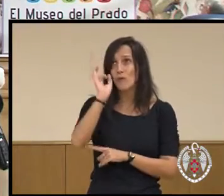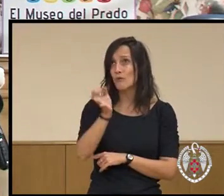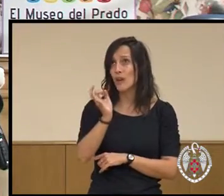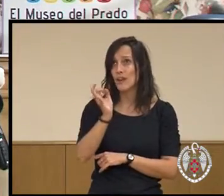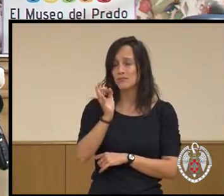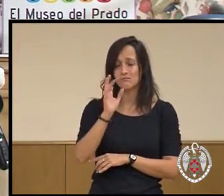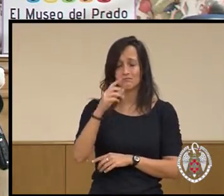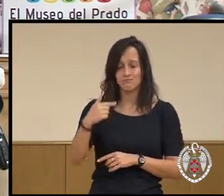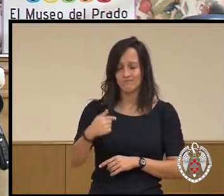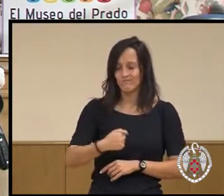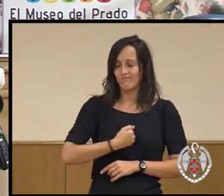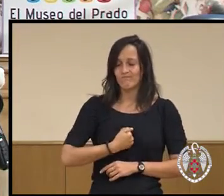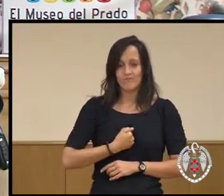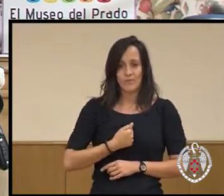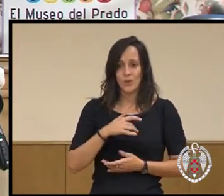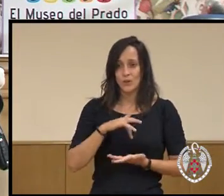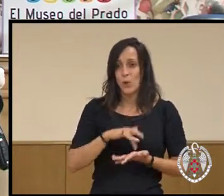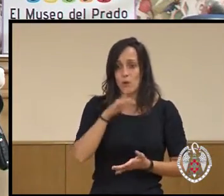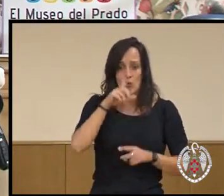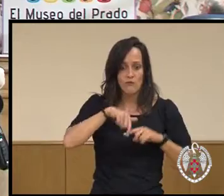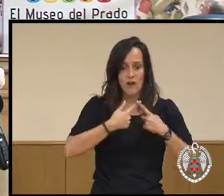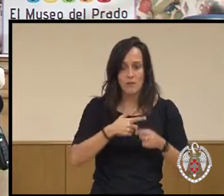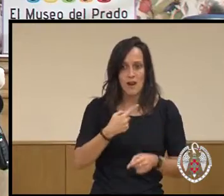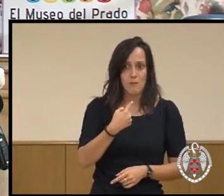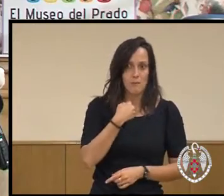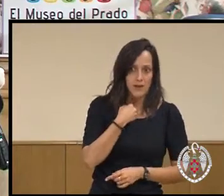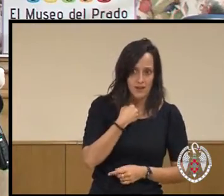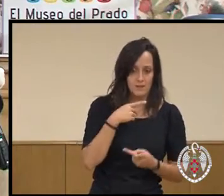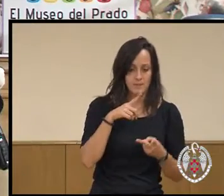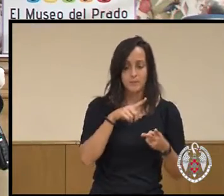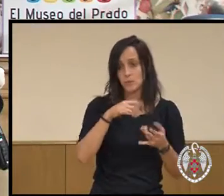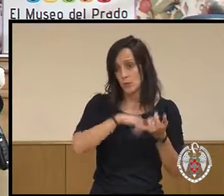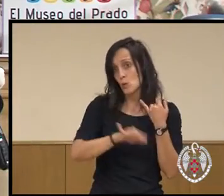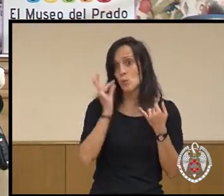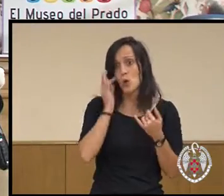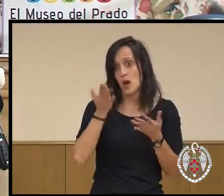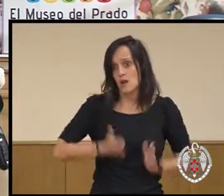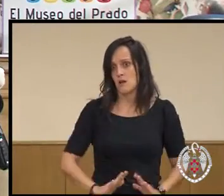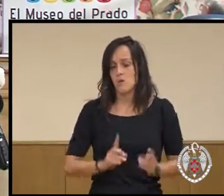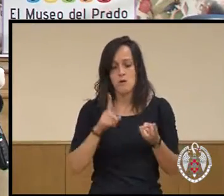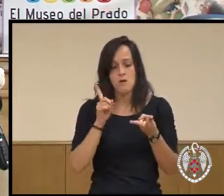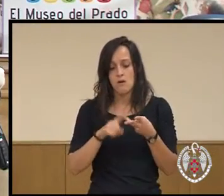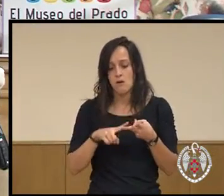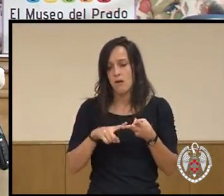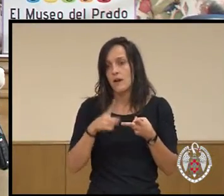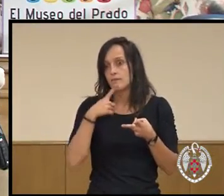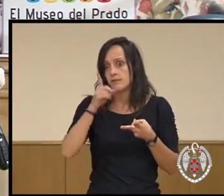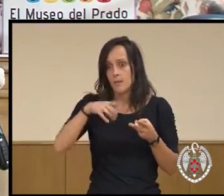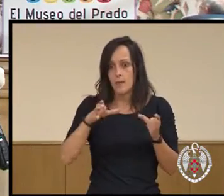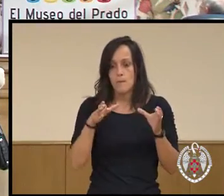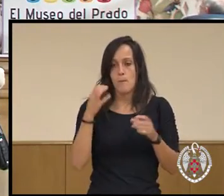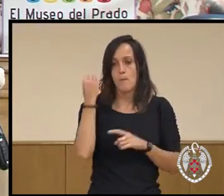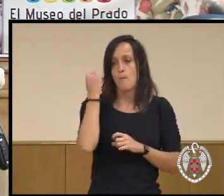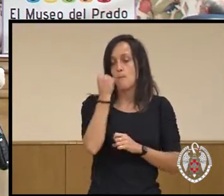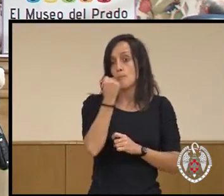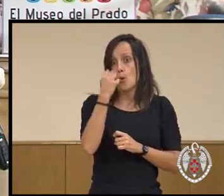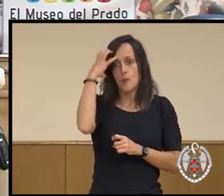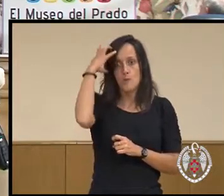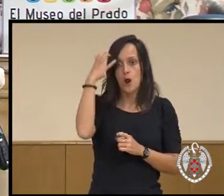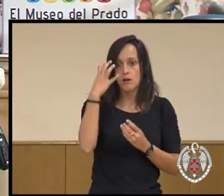momento, porque la pérdida de la familia y la debacle de la monarquía en unos años le afectaban muy